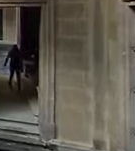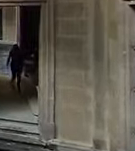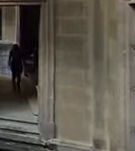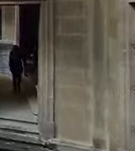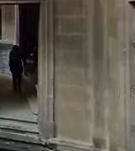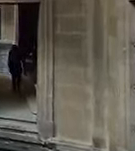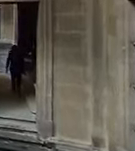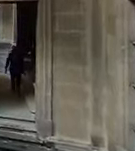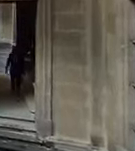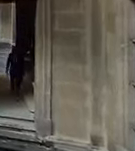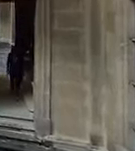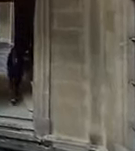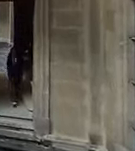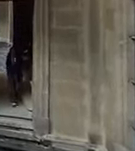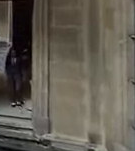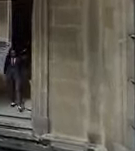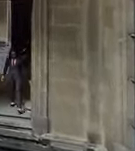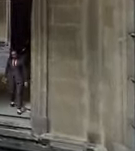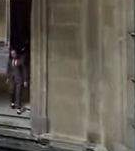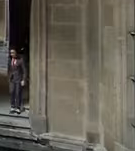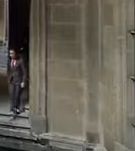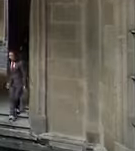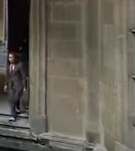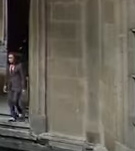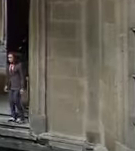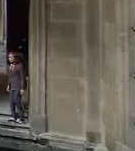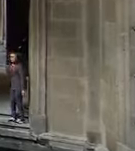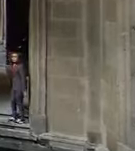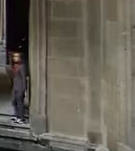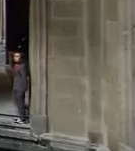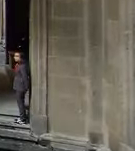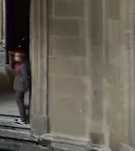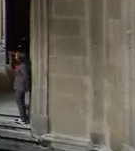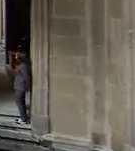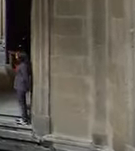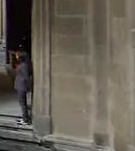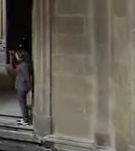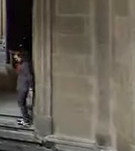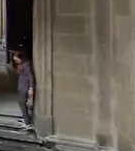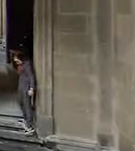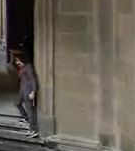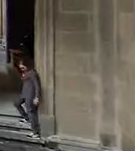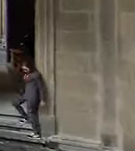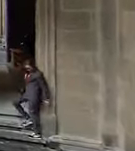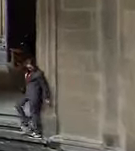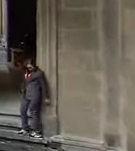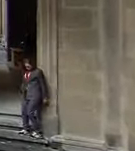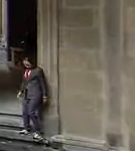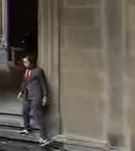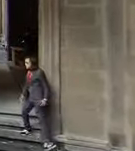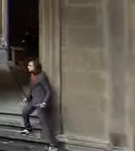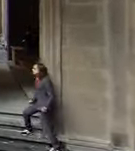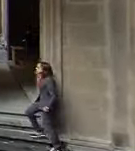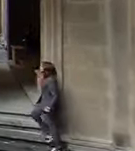militar Silencio, en honor a las víctimas por el COVID-19.